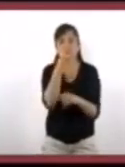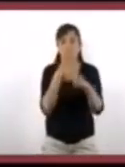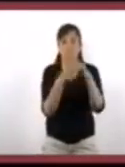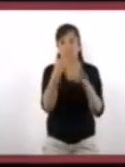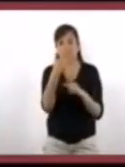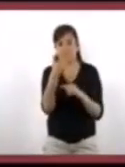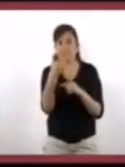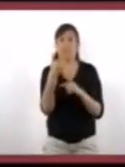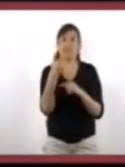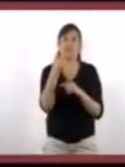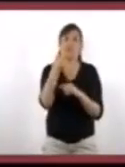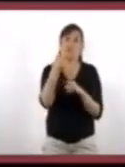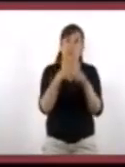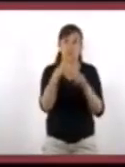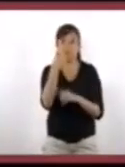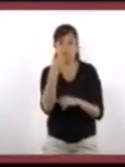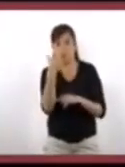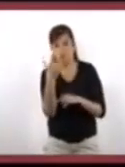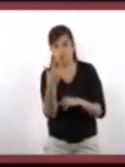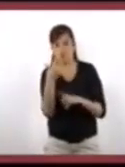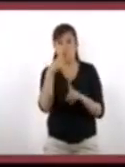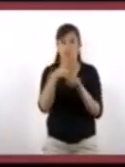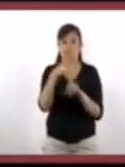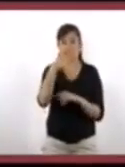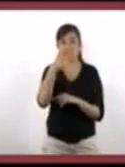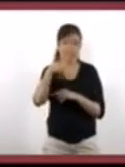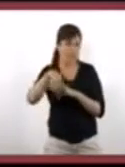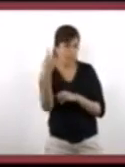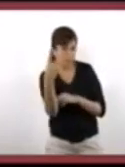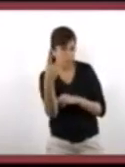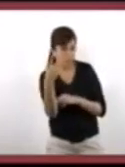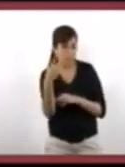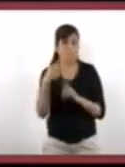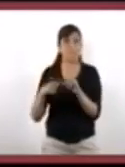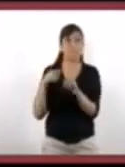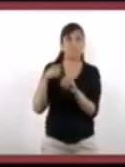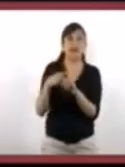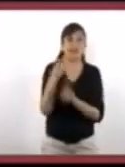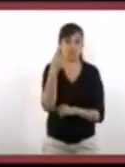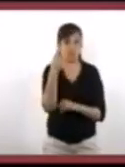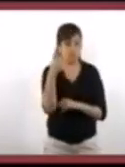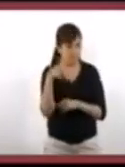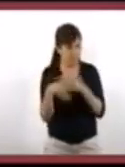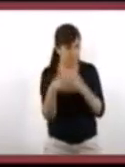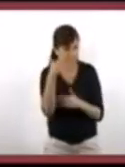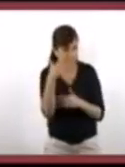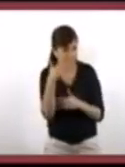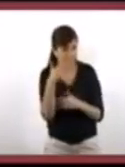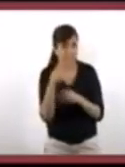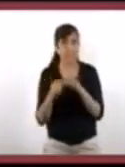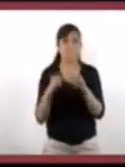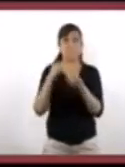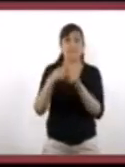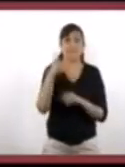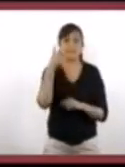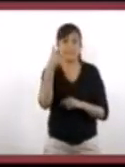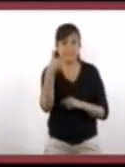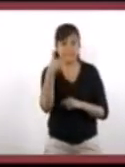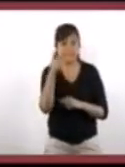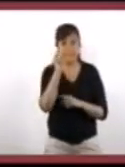7, más 1, 8, más 6, 14, más 1, 15, más